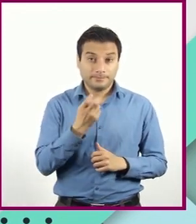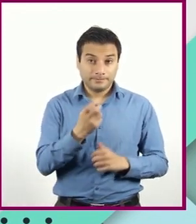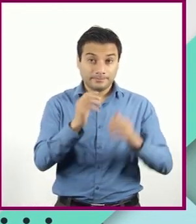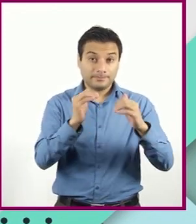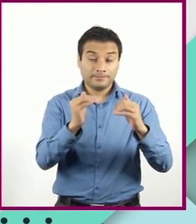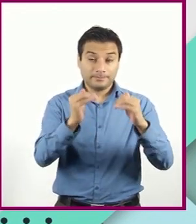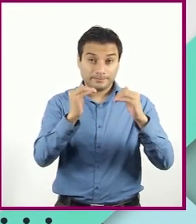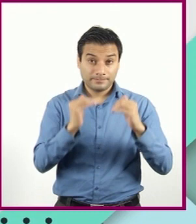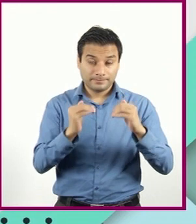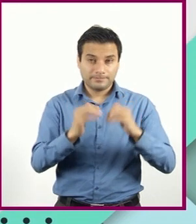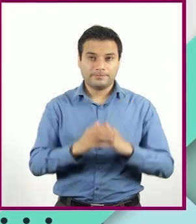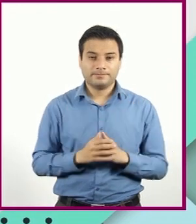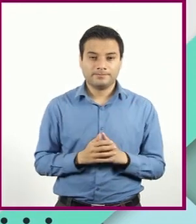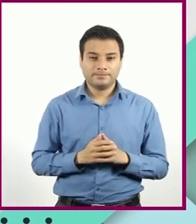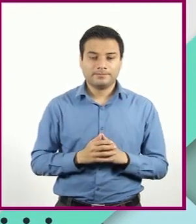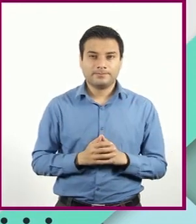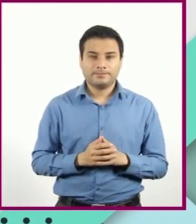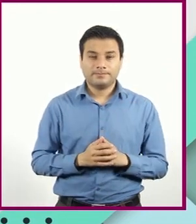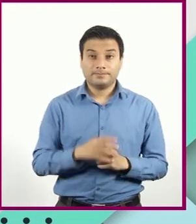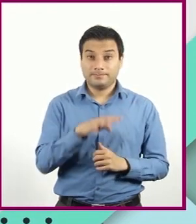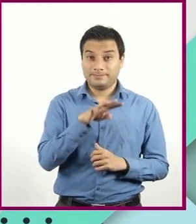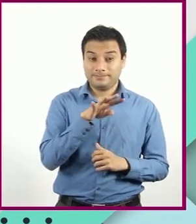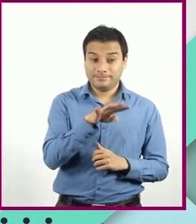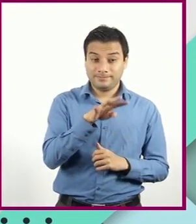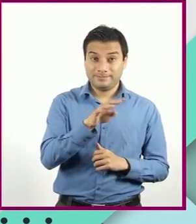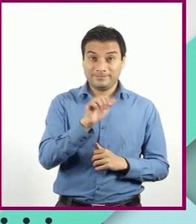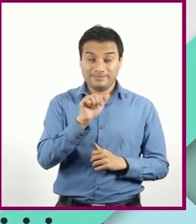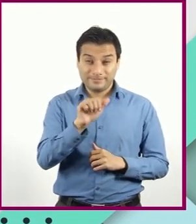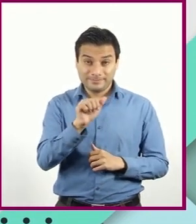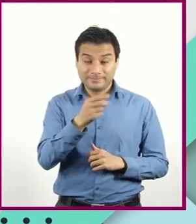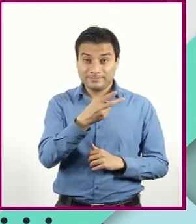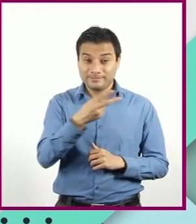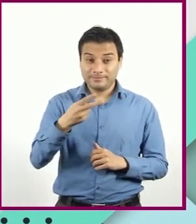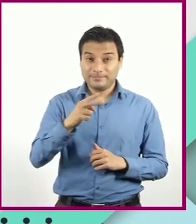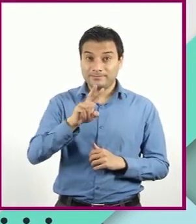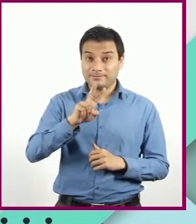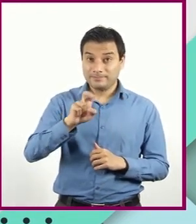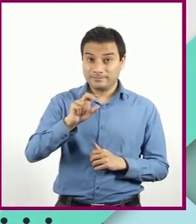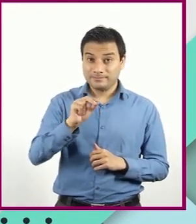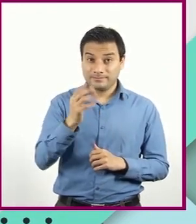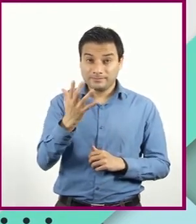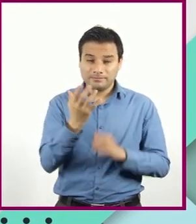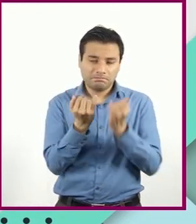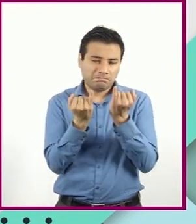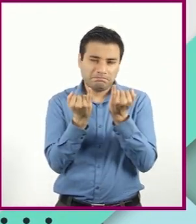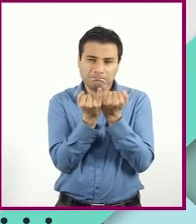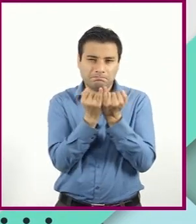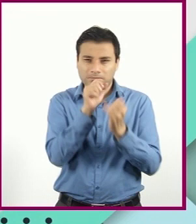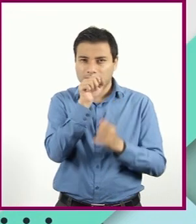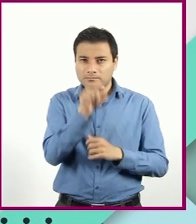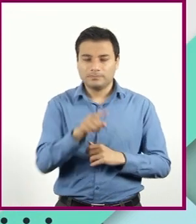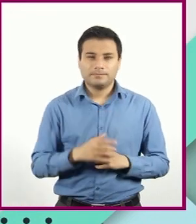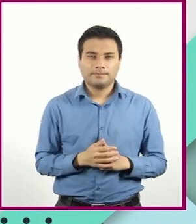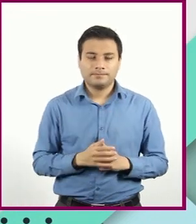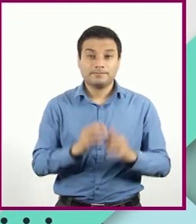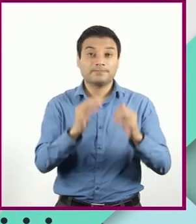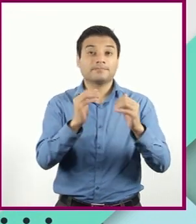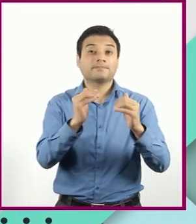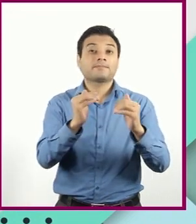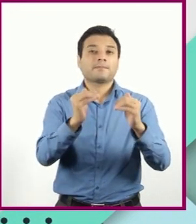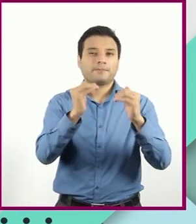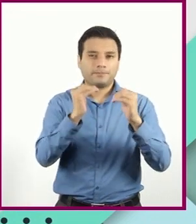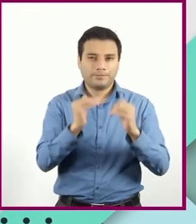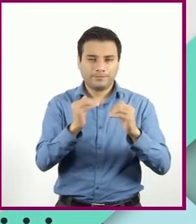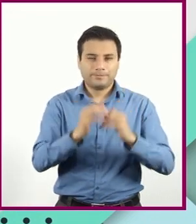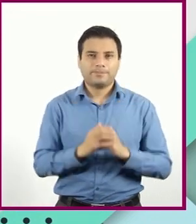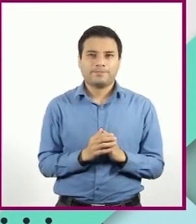a escribir el producto 19A es igual a 285. Ahora tenemos a